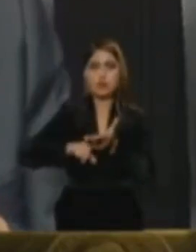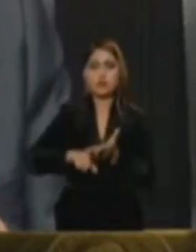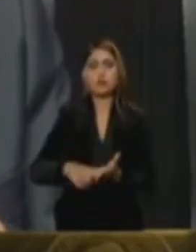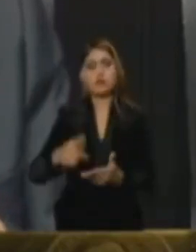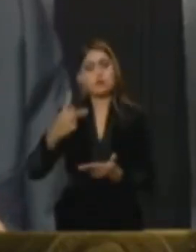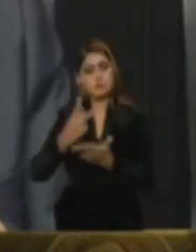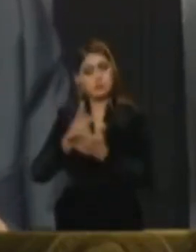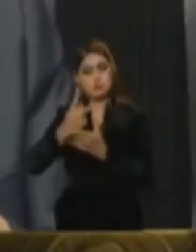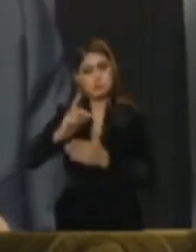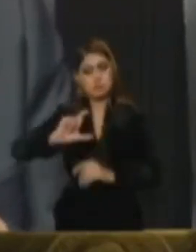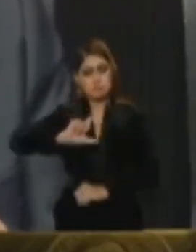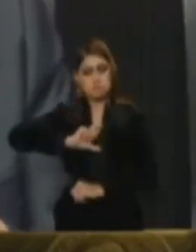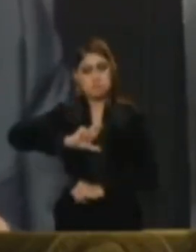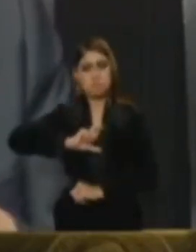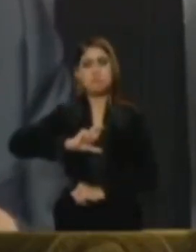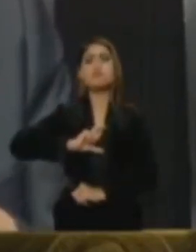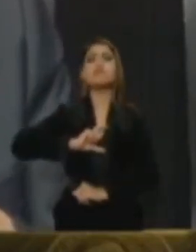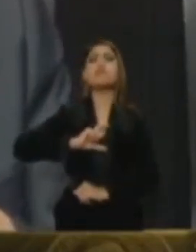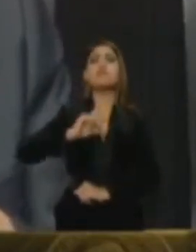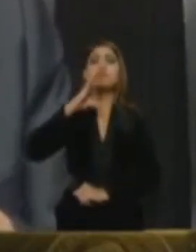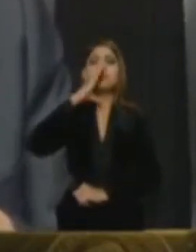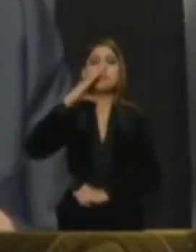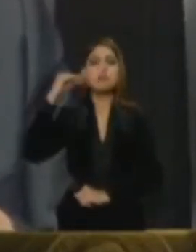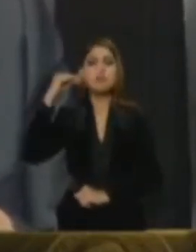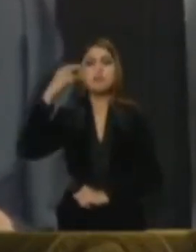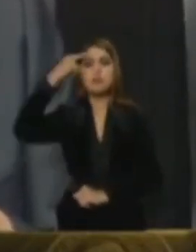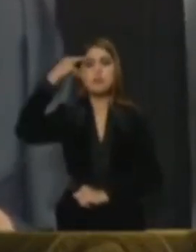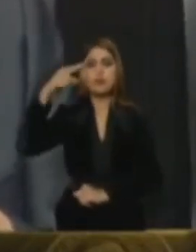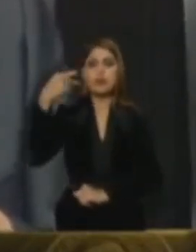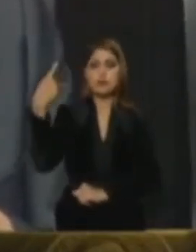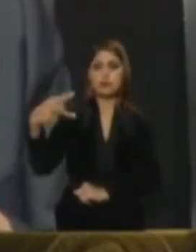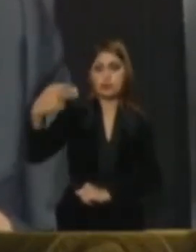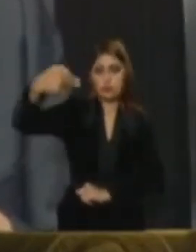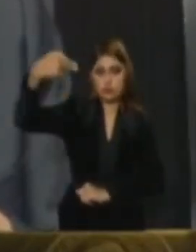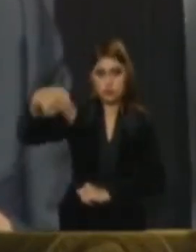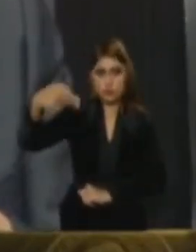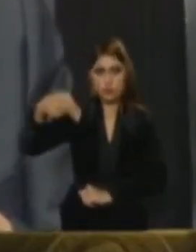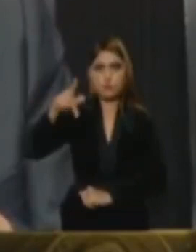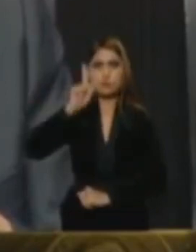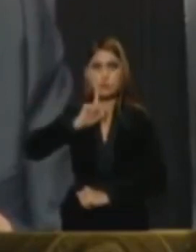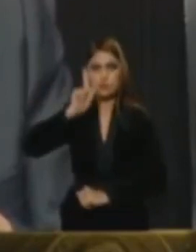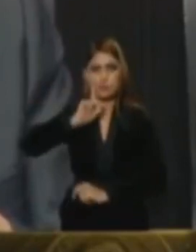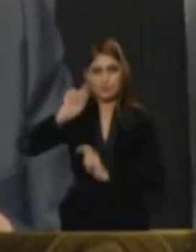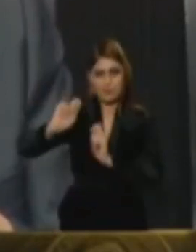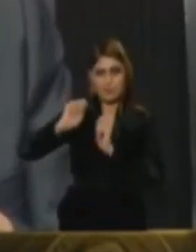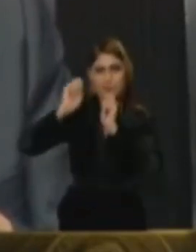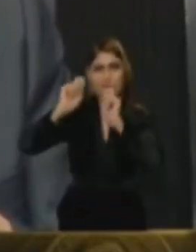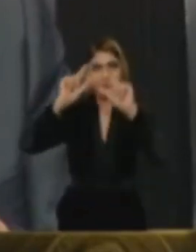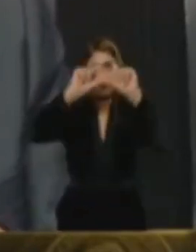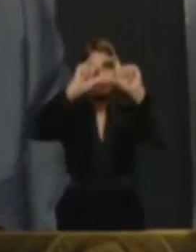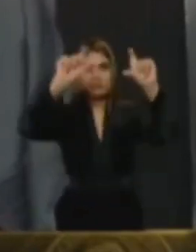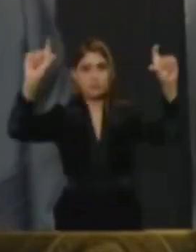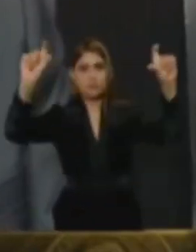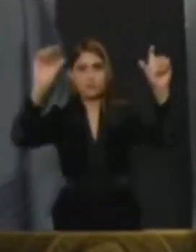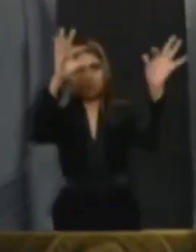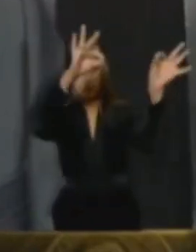Belisario Domínguez para develar el nombre de nuestra galardonada.